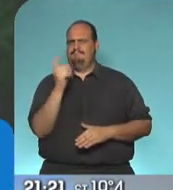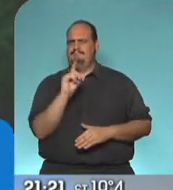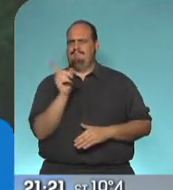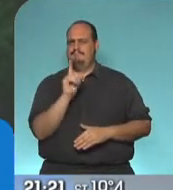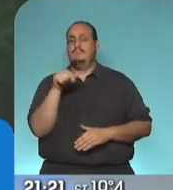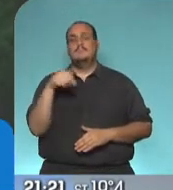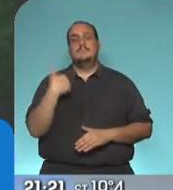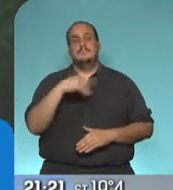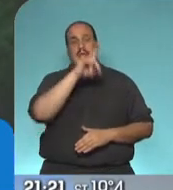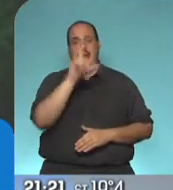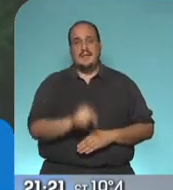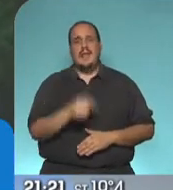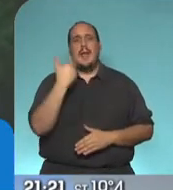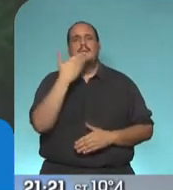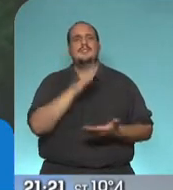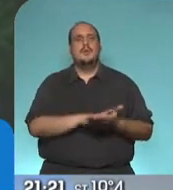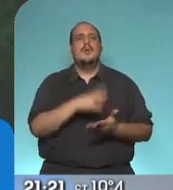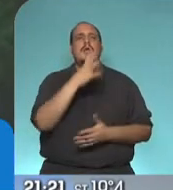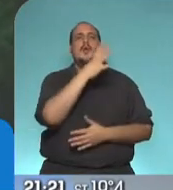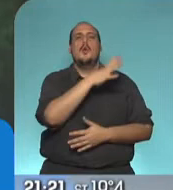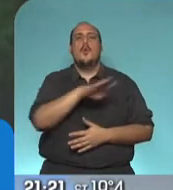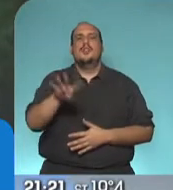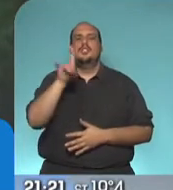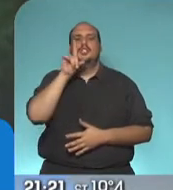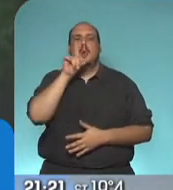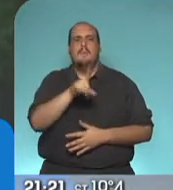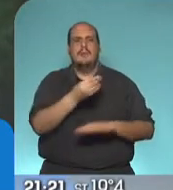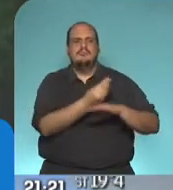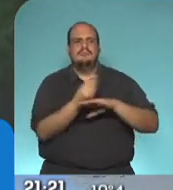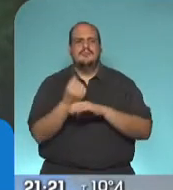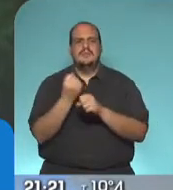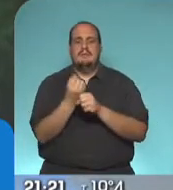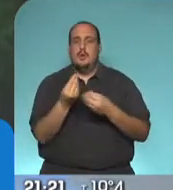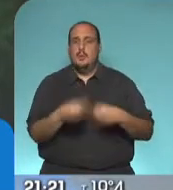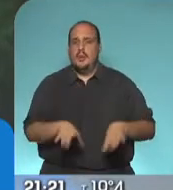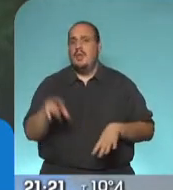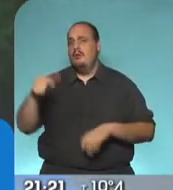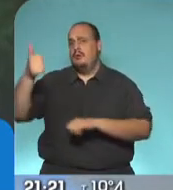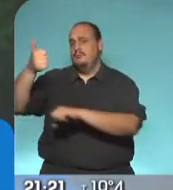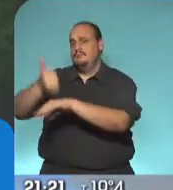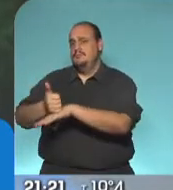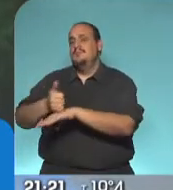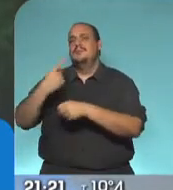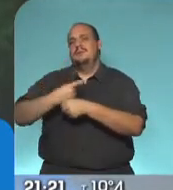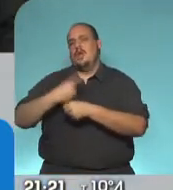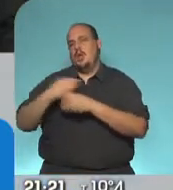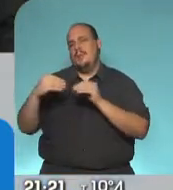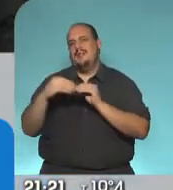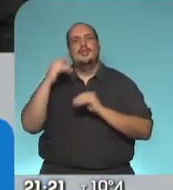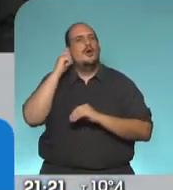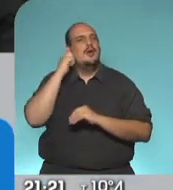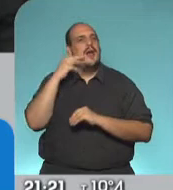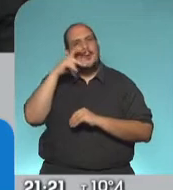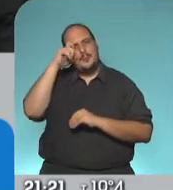república argentina la informalidad de 400 mil puestos en riesgo vamos al móvil vamos a salvar primero gabriel gamarra nuestro compañero gabriel buenas